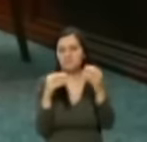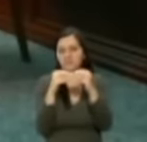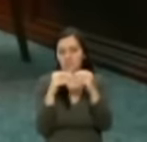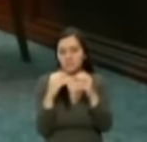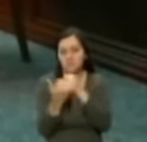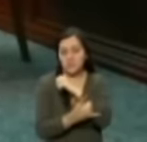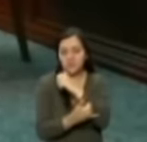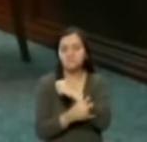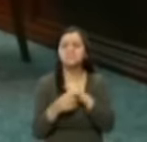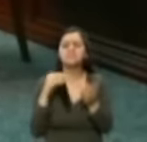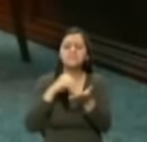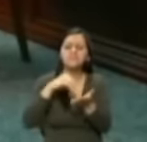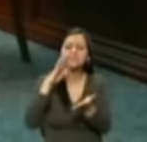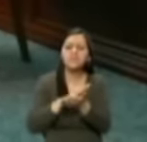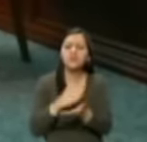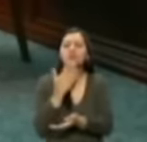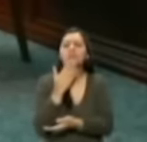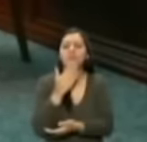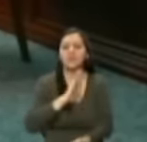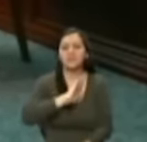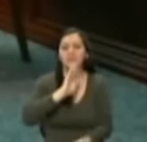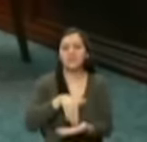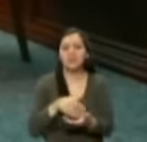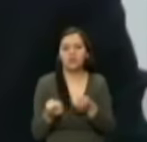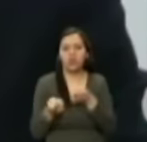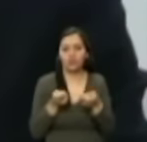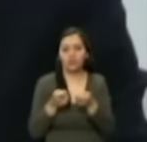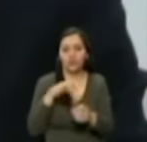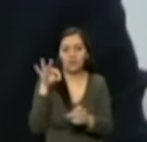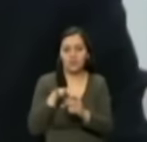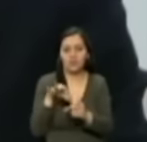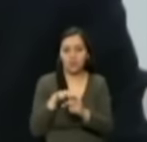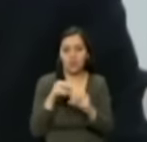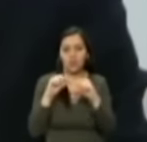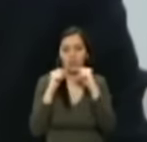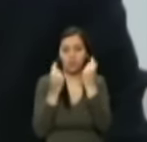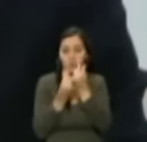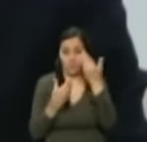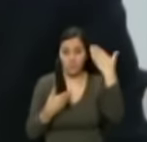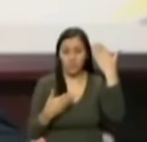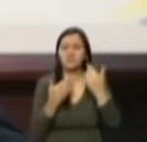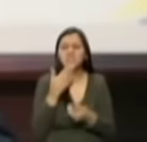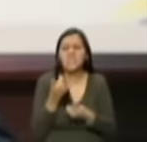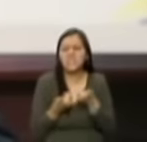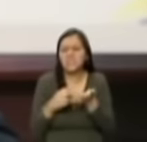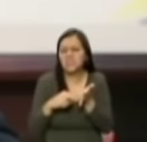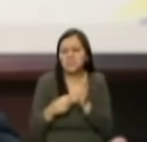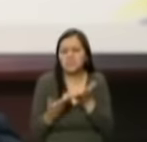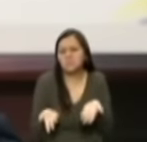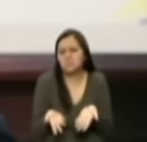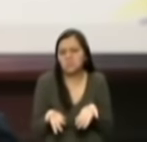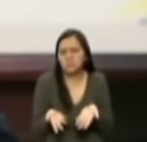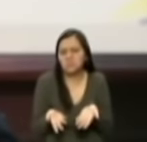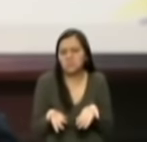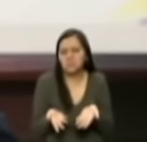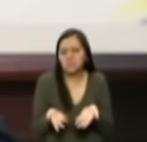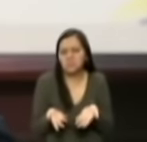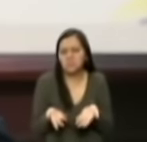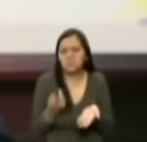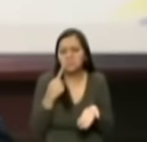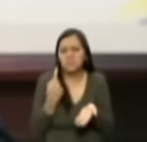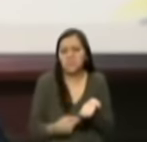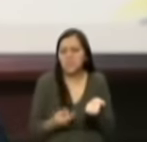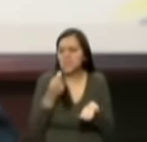hablar de la implementación del Centro de Control Electoral para Organizaciones Políticas. ¿En qué consiste esto? ¿Quién